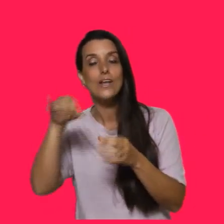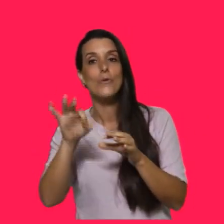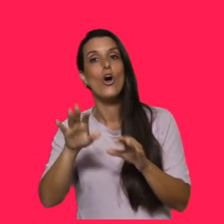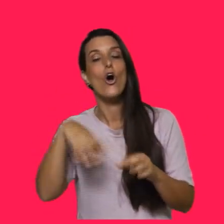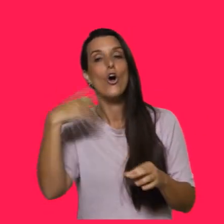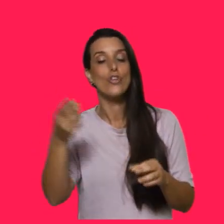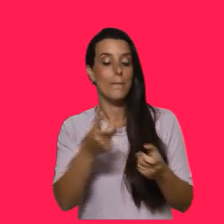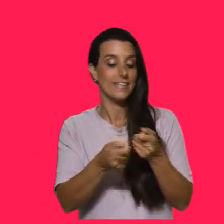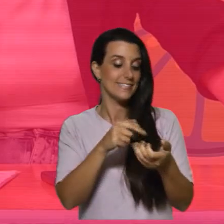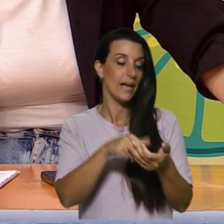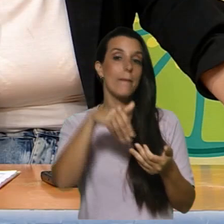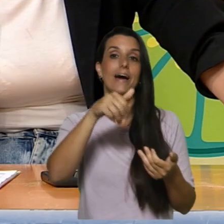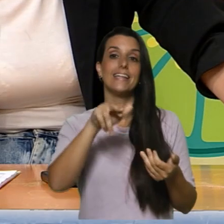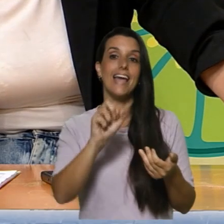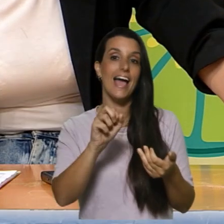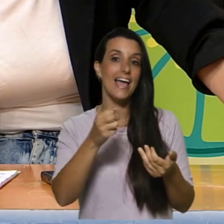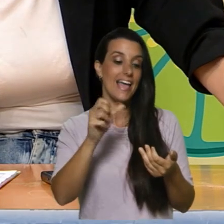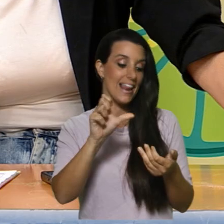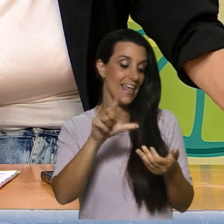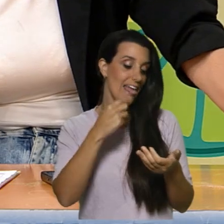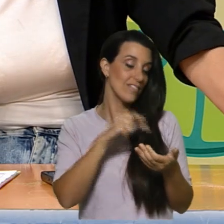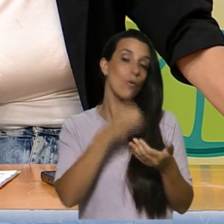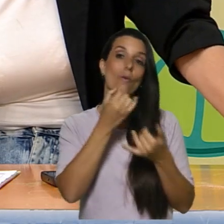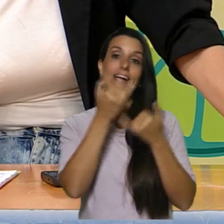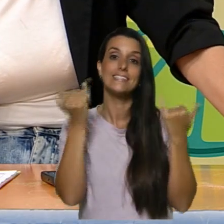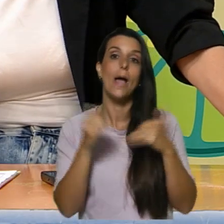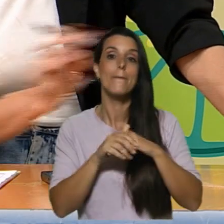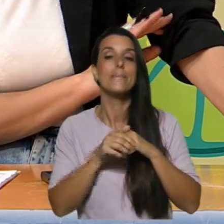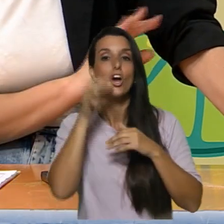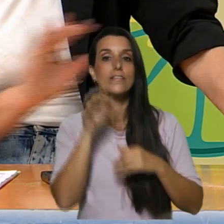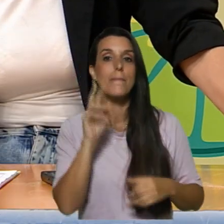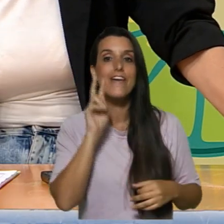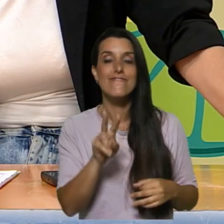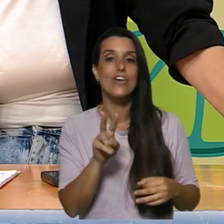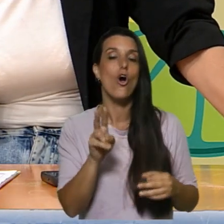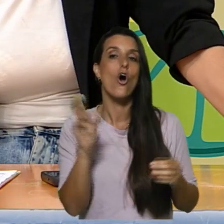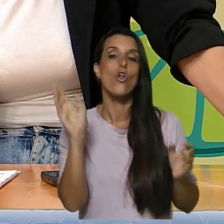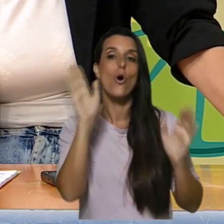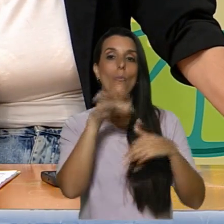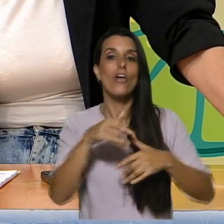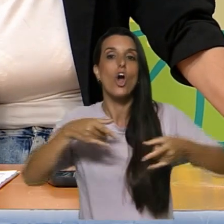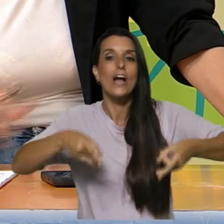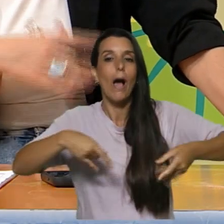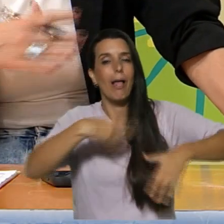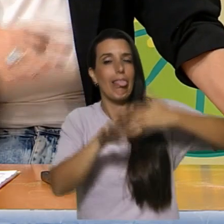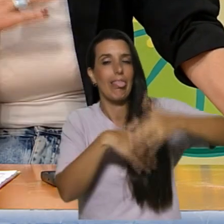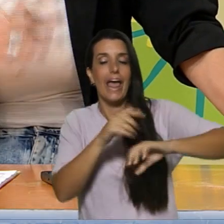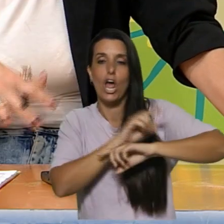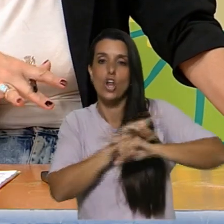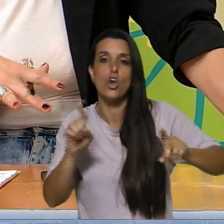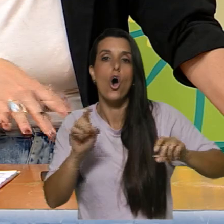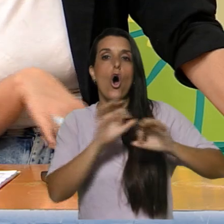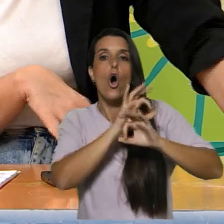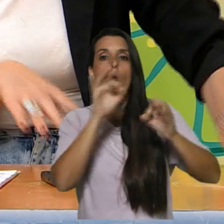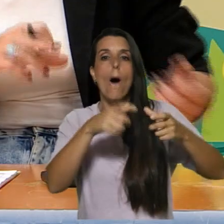Otro mensaje de María Elena de Paso Antolín. Nos dice, buen día, amigos, los veo siempre. No puedo salir y dejar la cama extendida ni la losa